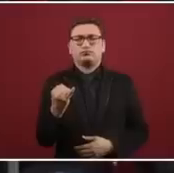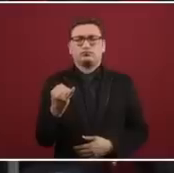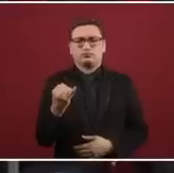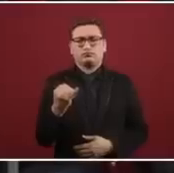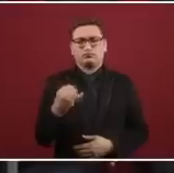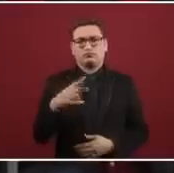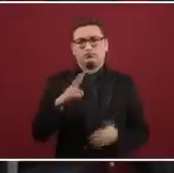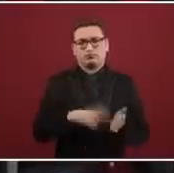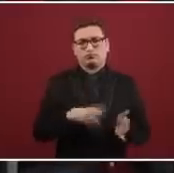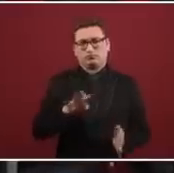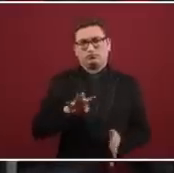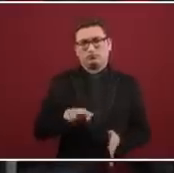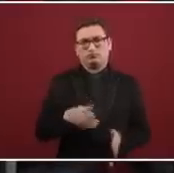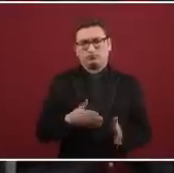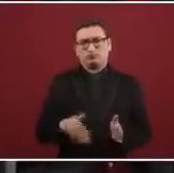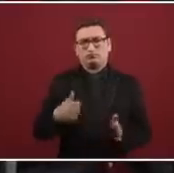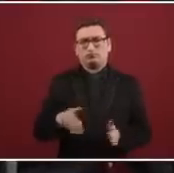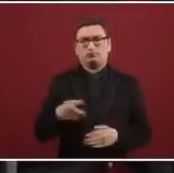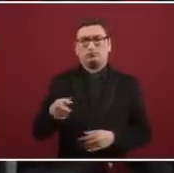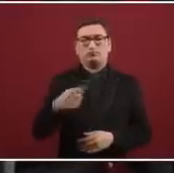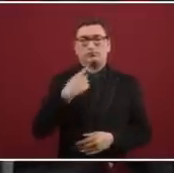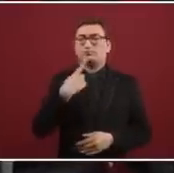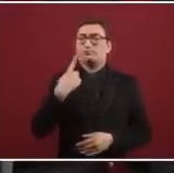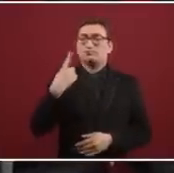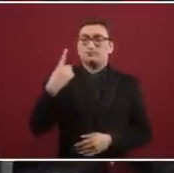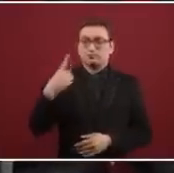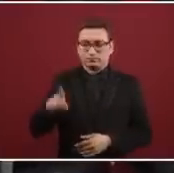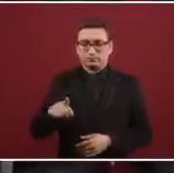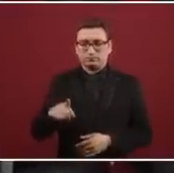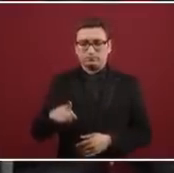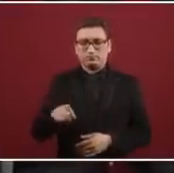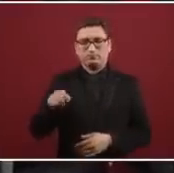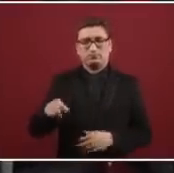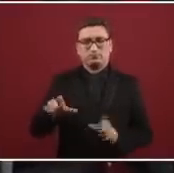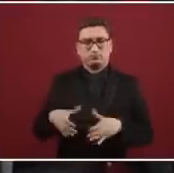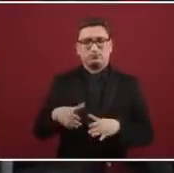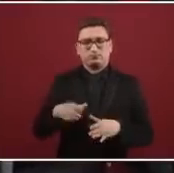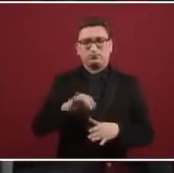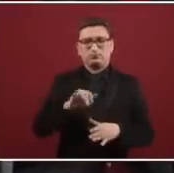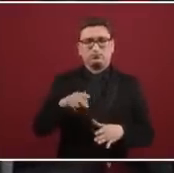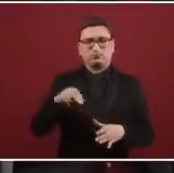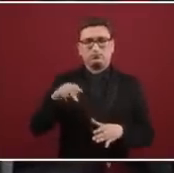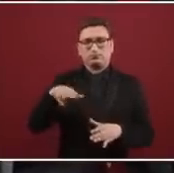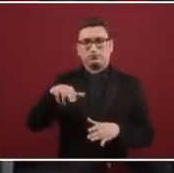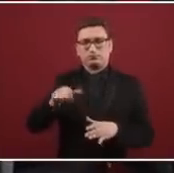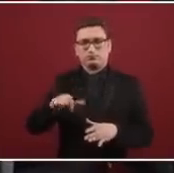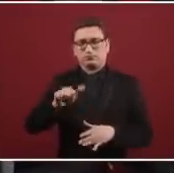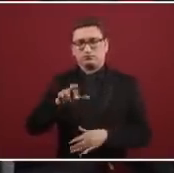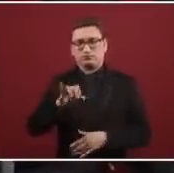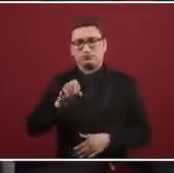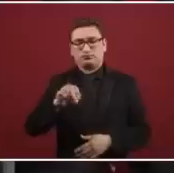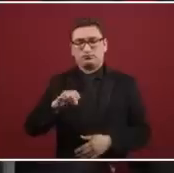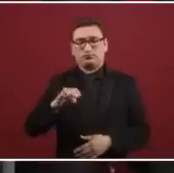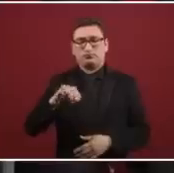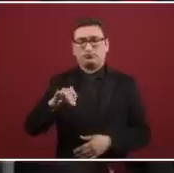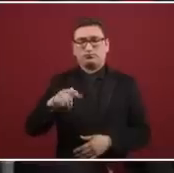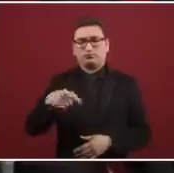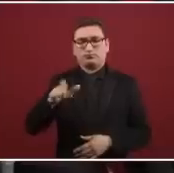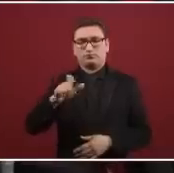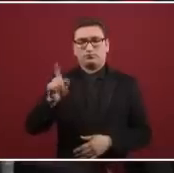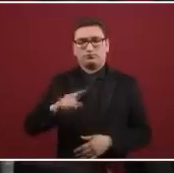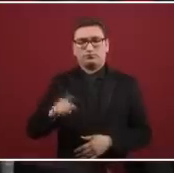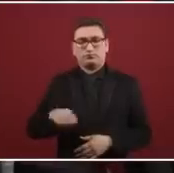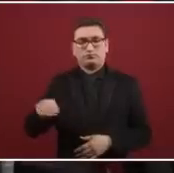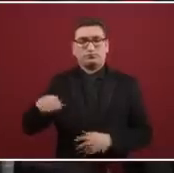año, después de que se presentó una denuncia a la comunidad gitana, Aarón Bosques Montes fue ejecutado,